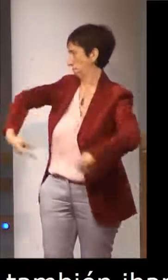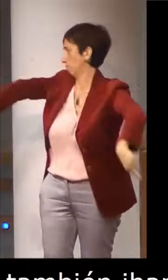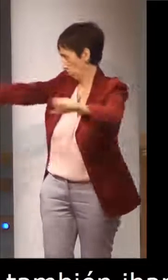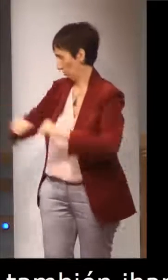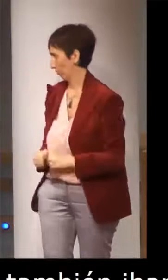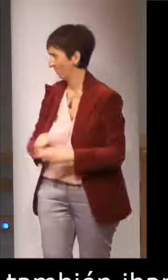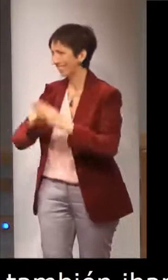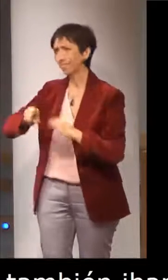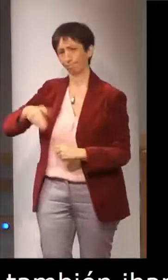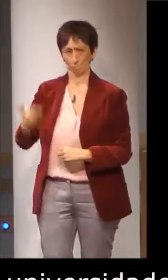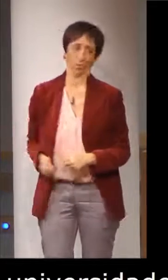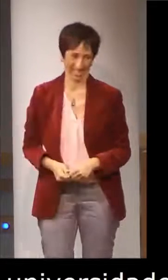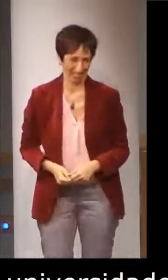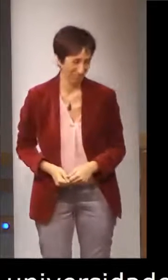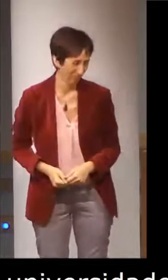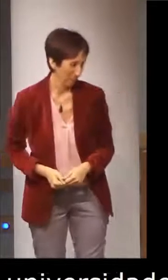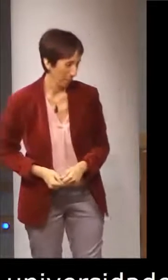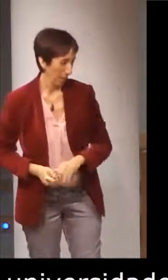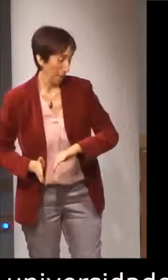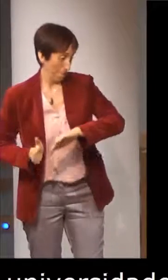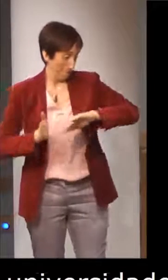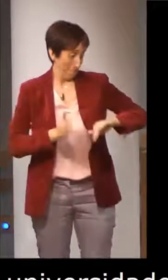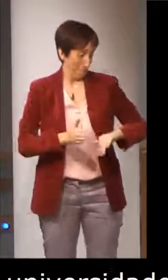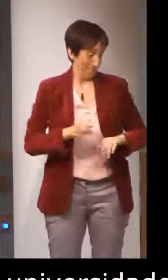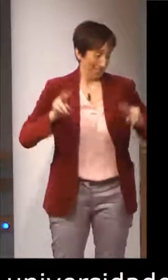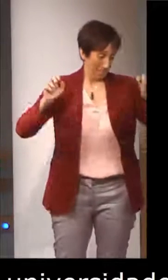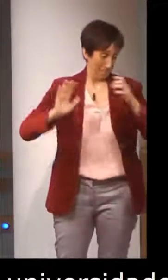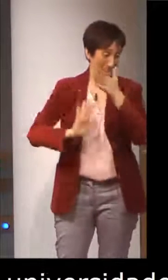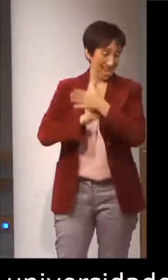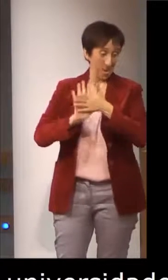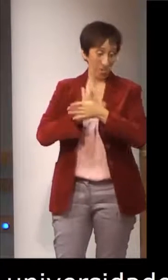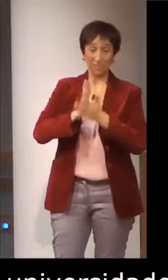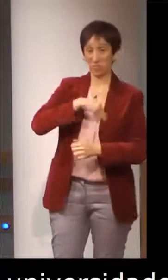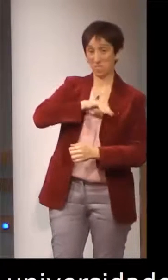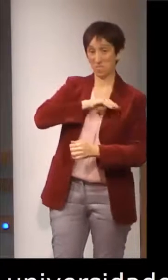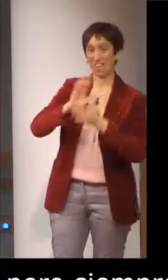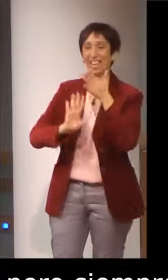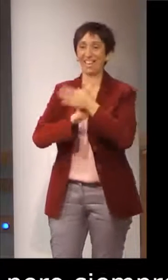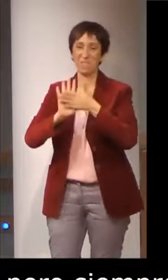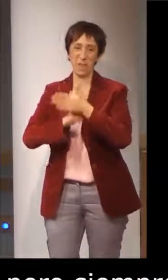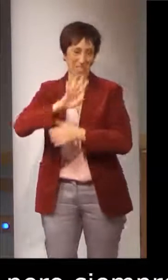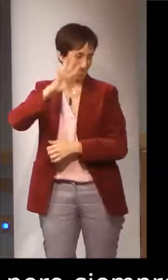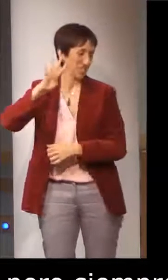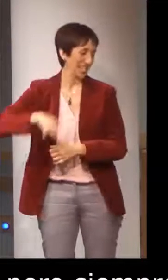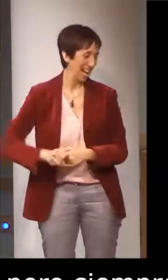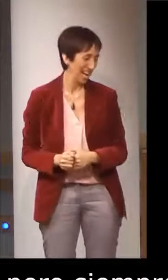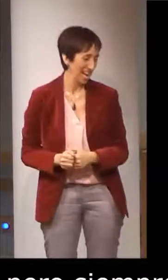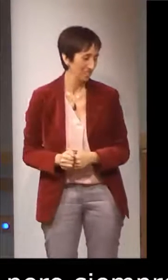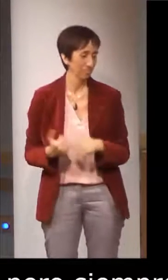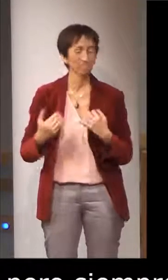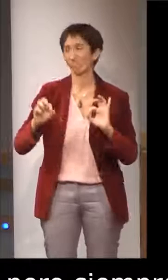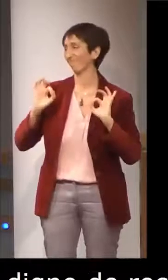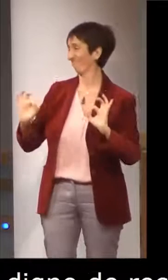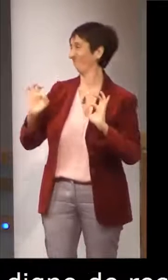mucha voluntad. Y esto es digno de reconocer por parte de la Confederación hacia la red interuniversitaria. La lengua de signos